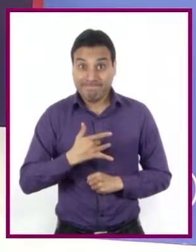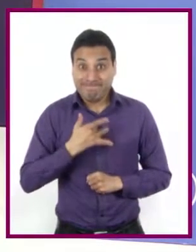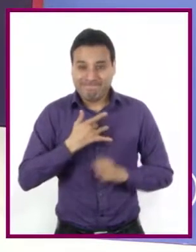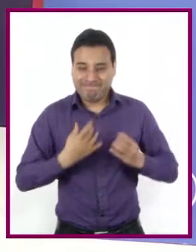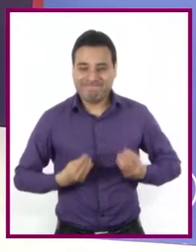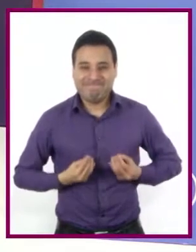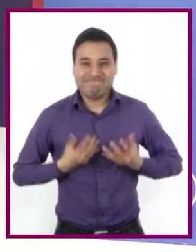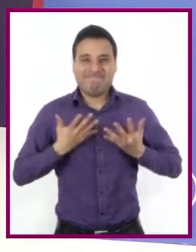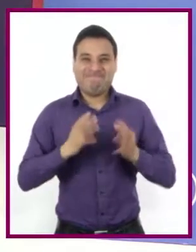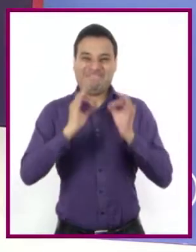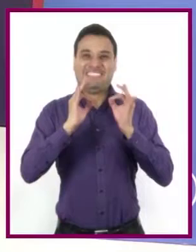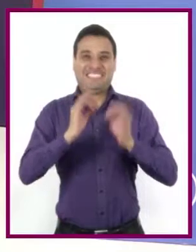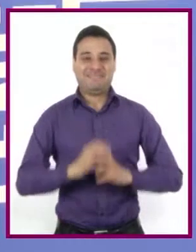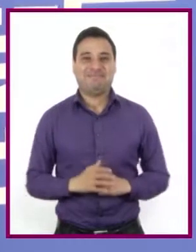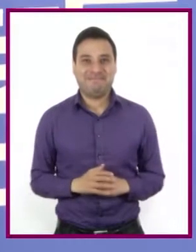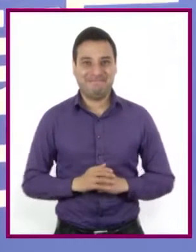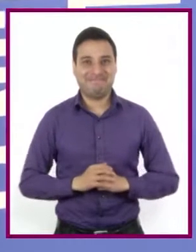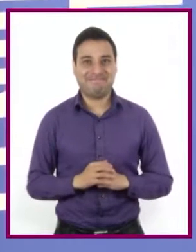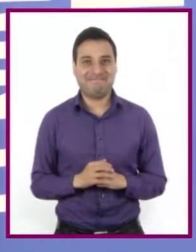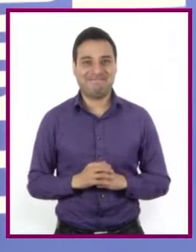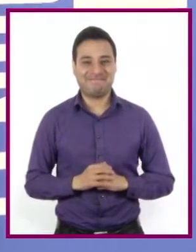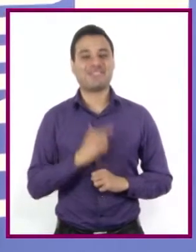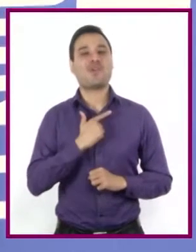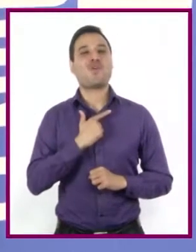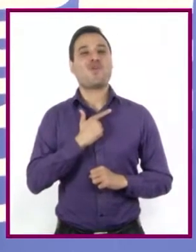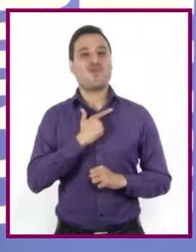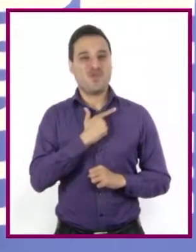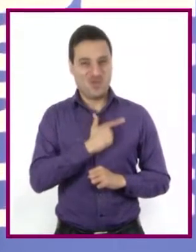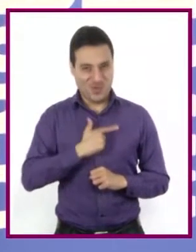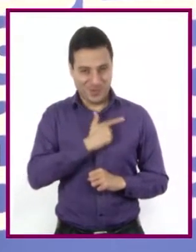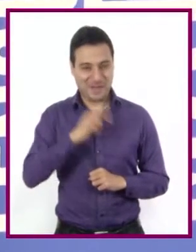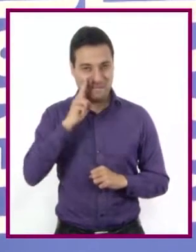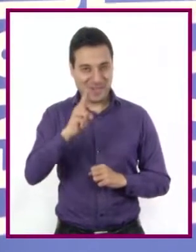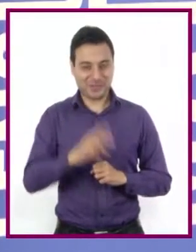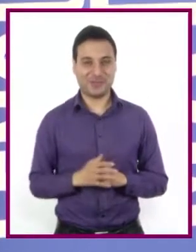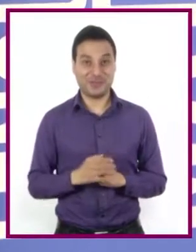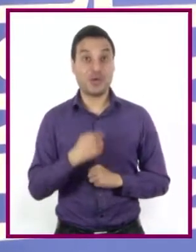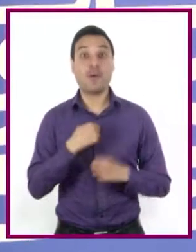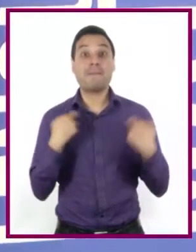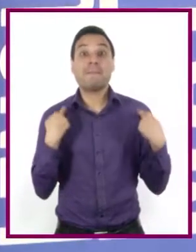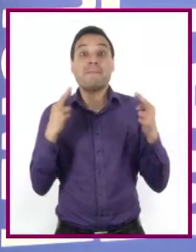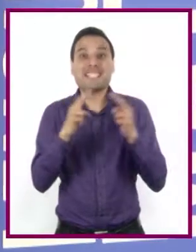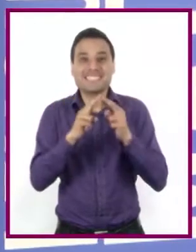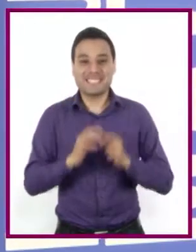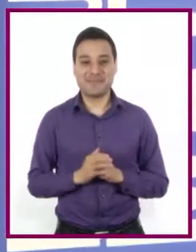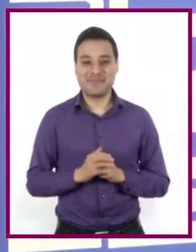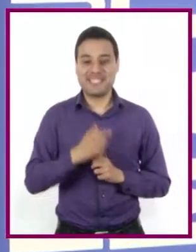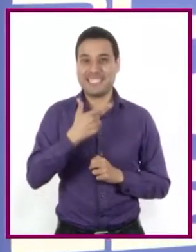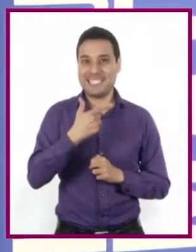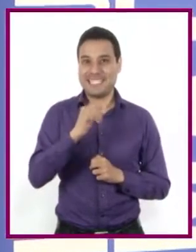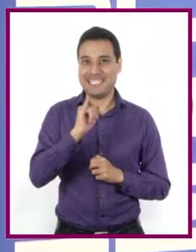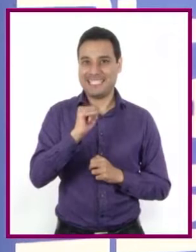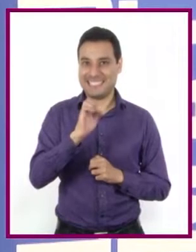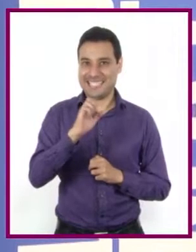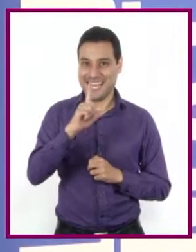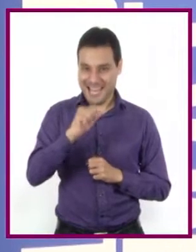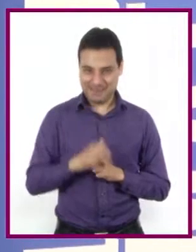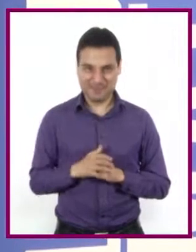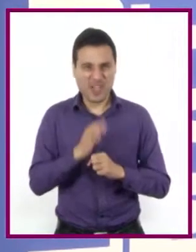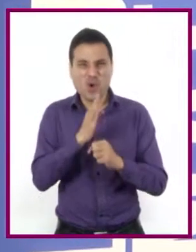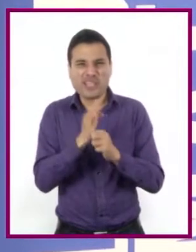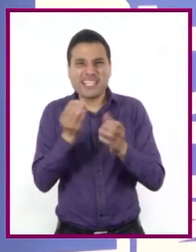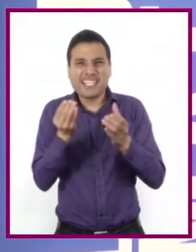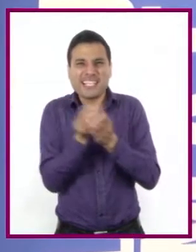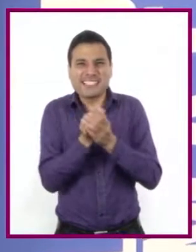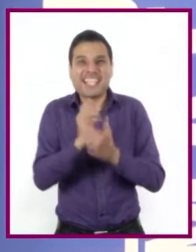bien. Qué gusto encontrarnos por aquí. Soy la profesora Gisela Hernández Escobar y esta es una sesión